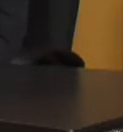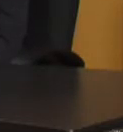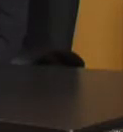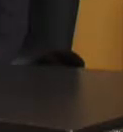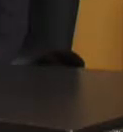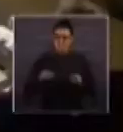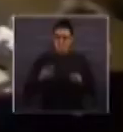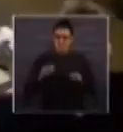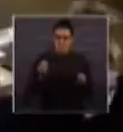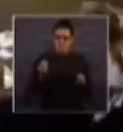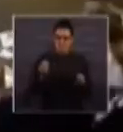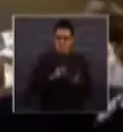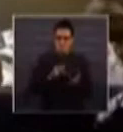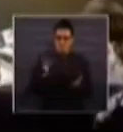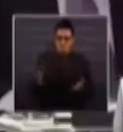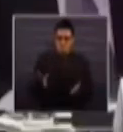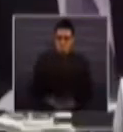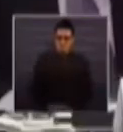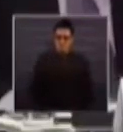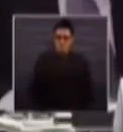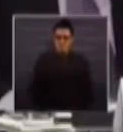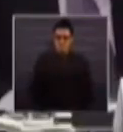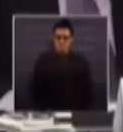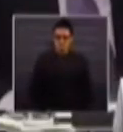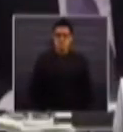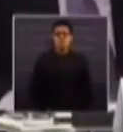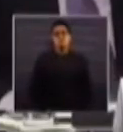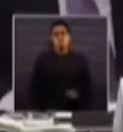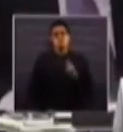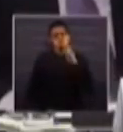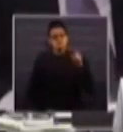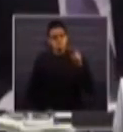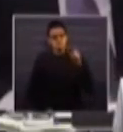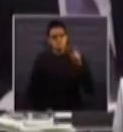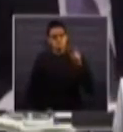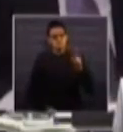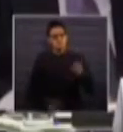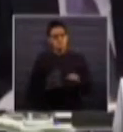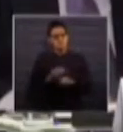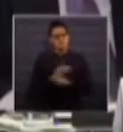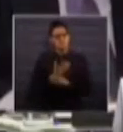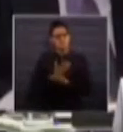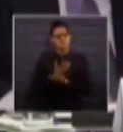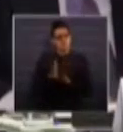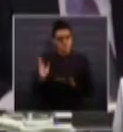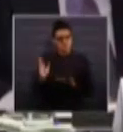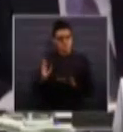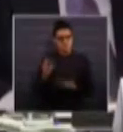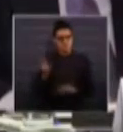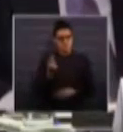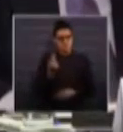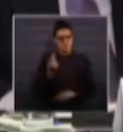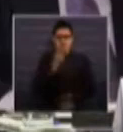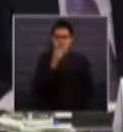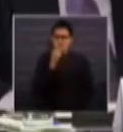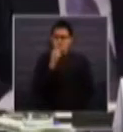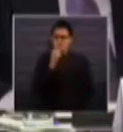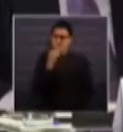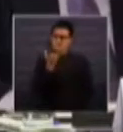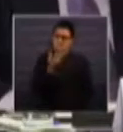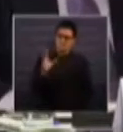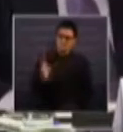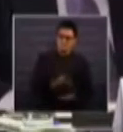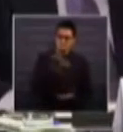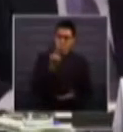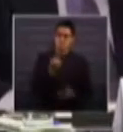Escuchamos. Usted plantea, además de esta necesidad de policías y de rescatar este organismo tan